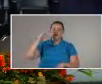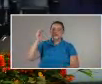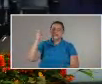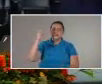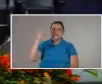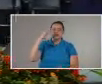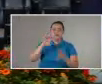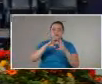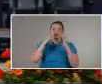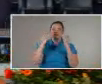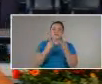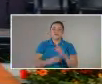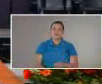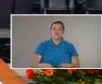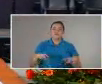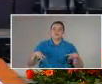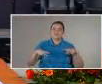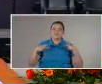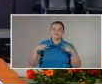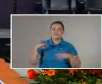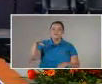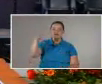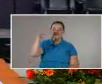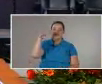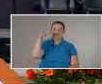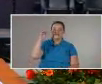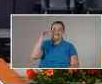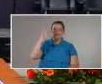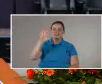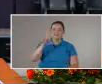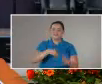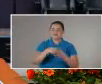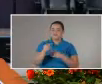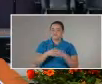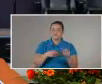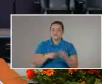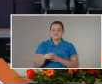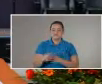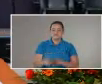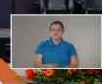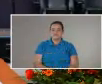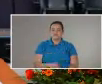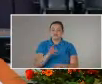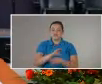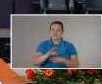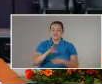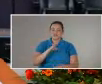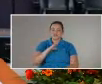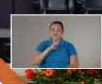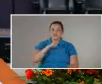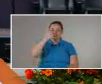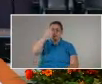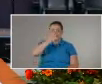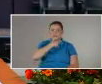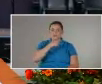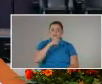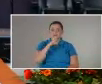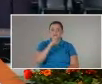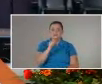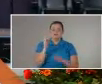vivo en la zona 5. Cualquier cosa puede tener la culpa, ¿no? Es que es